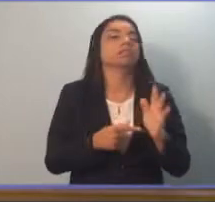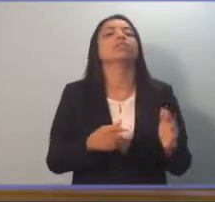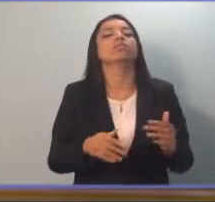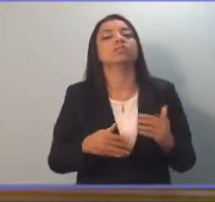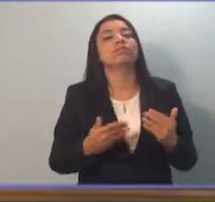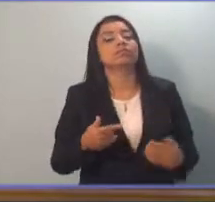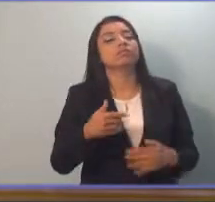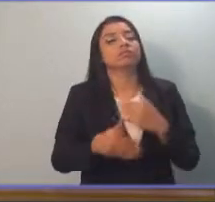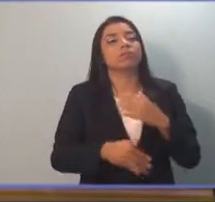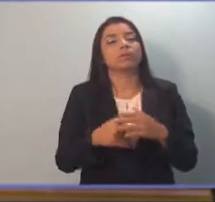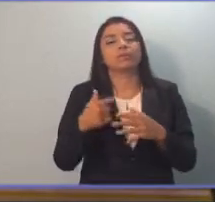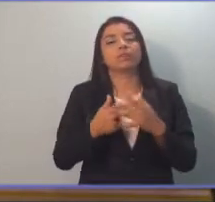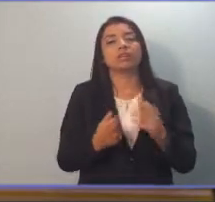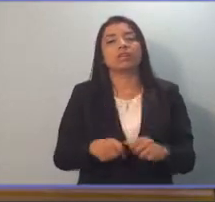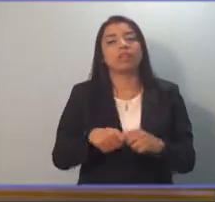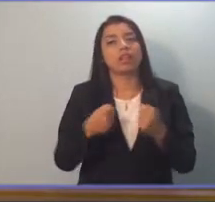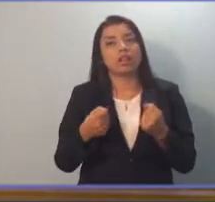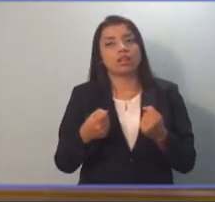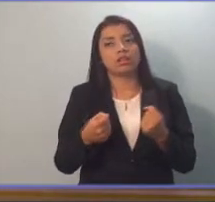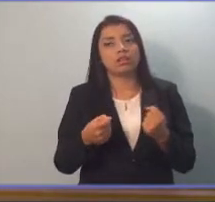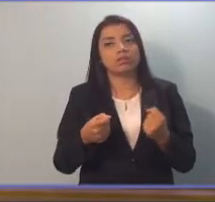a estructuras de crimen organizado,